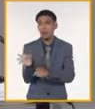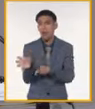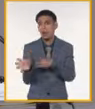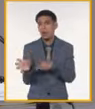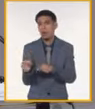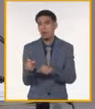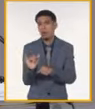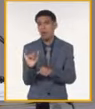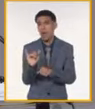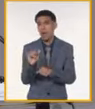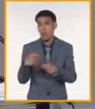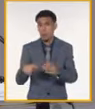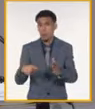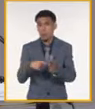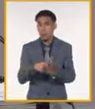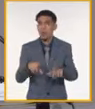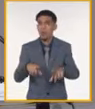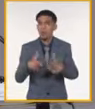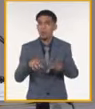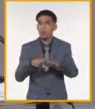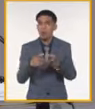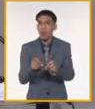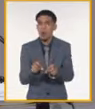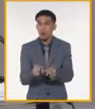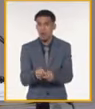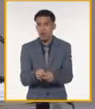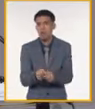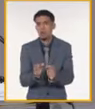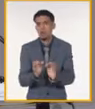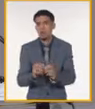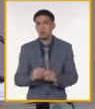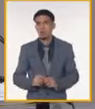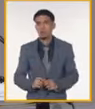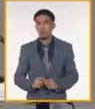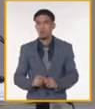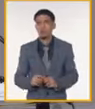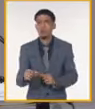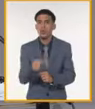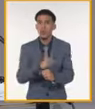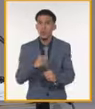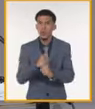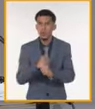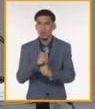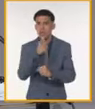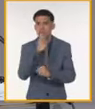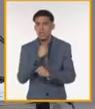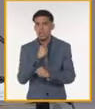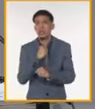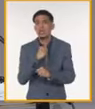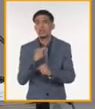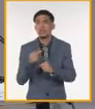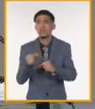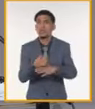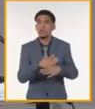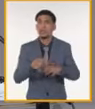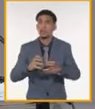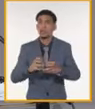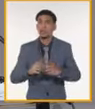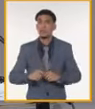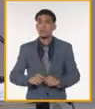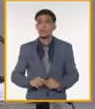fiscal el cumplimiento de las obligación de eh hacer uso o facilitar el uso de los canales digitales de llevar la